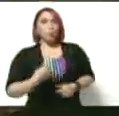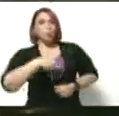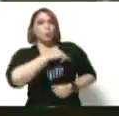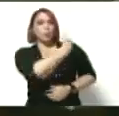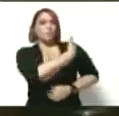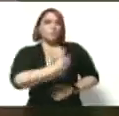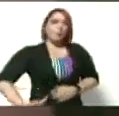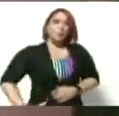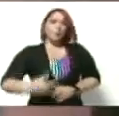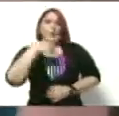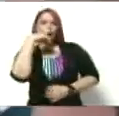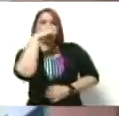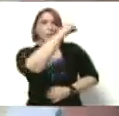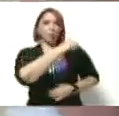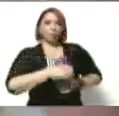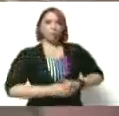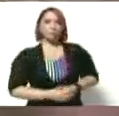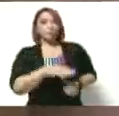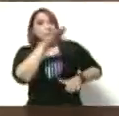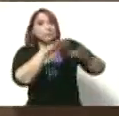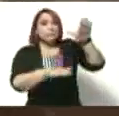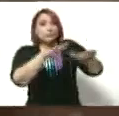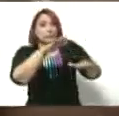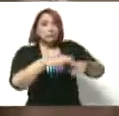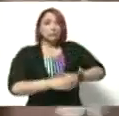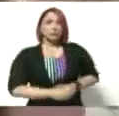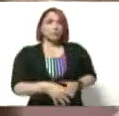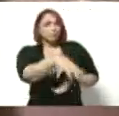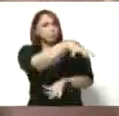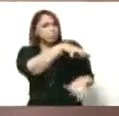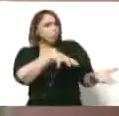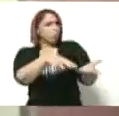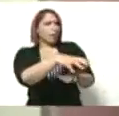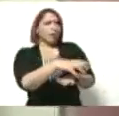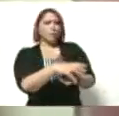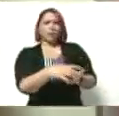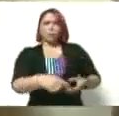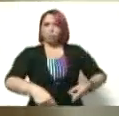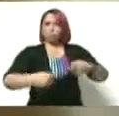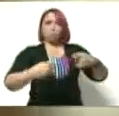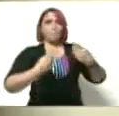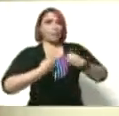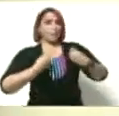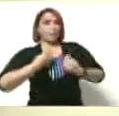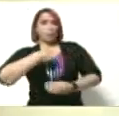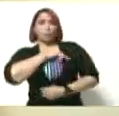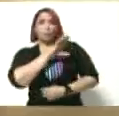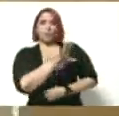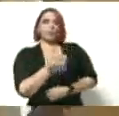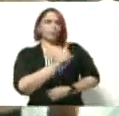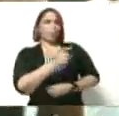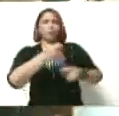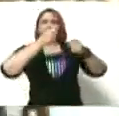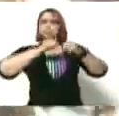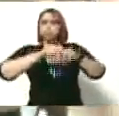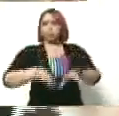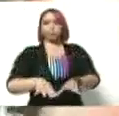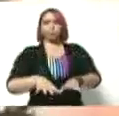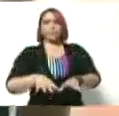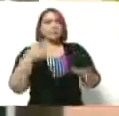nicolás maduro que a pesar de las circunstancias y coyunturas que vive en nuestro país abandona y nos